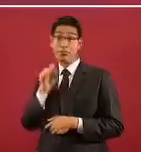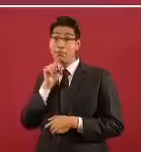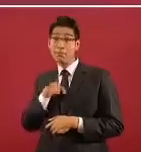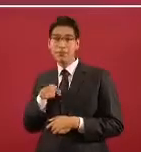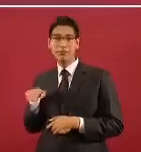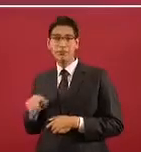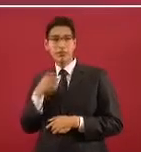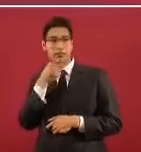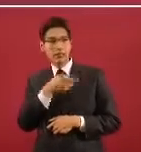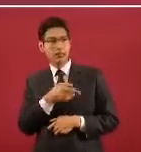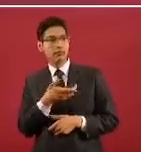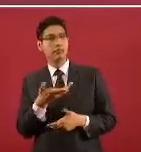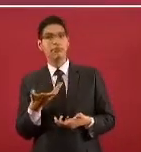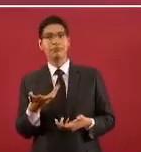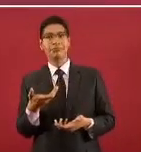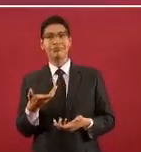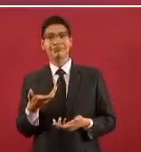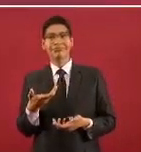pues quieran